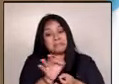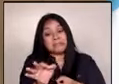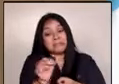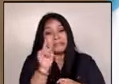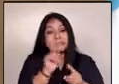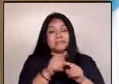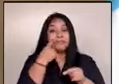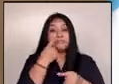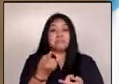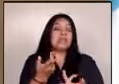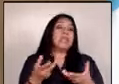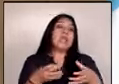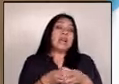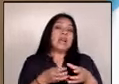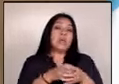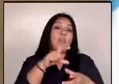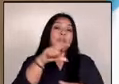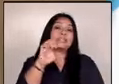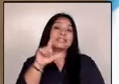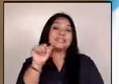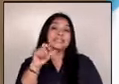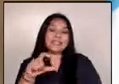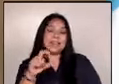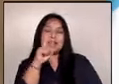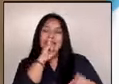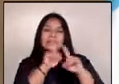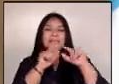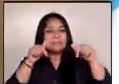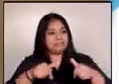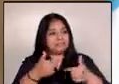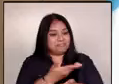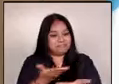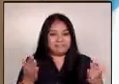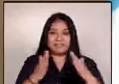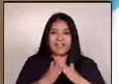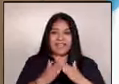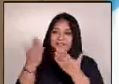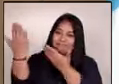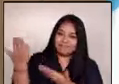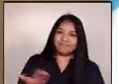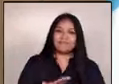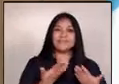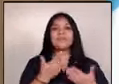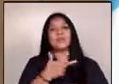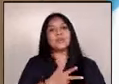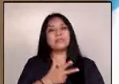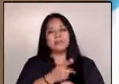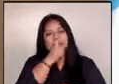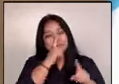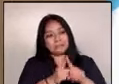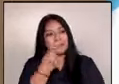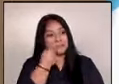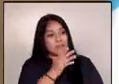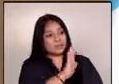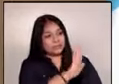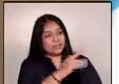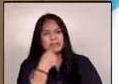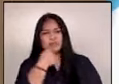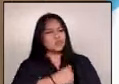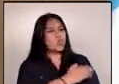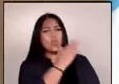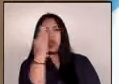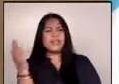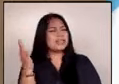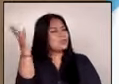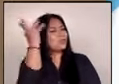celac y en todo caso esta casa Está abierta para Guatemala y para usted las 24 horas del día